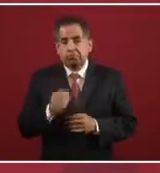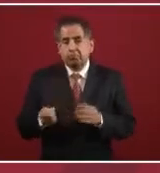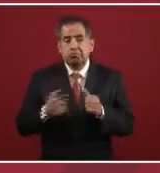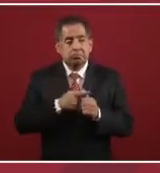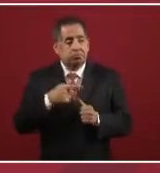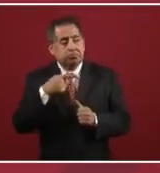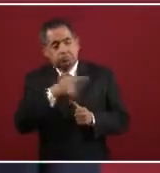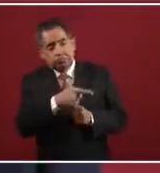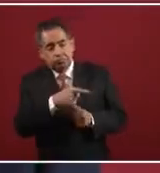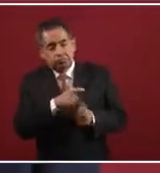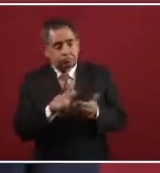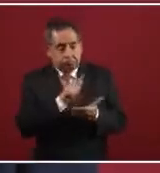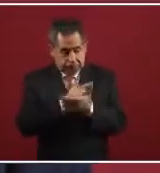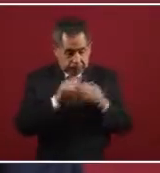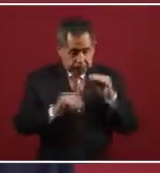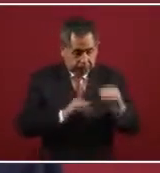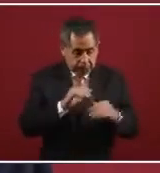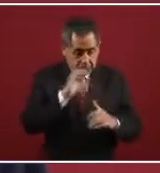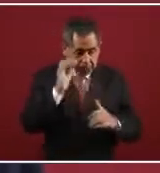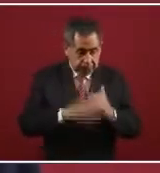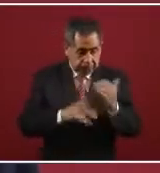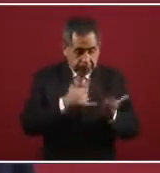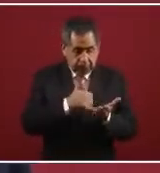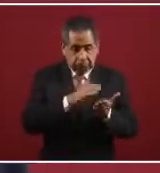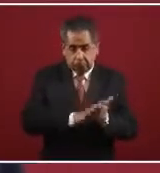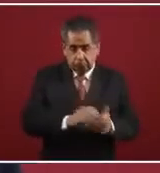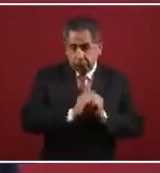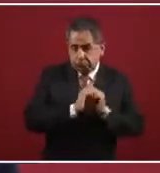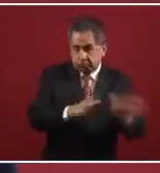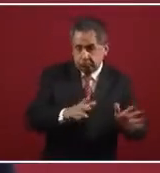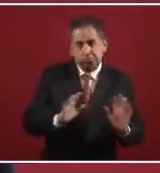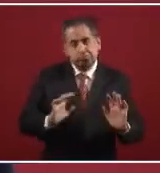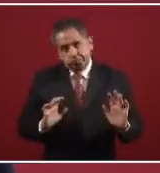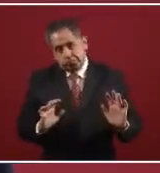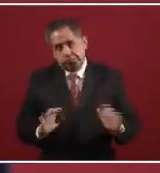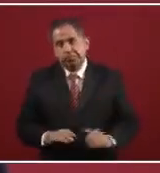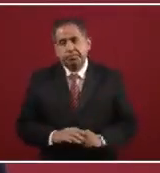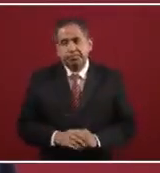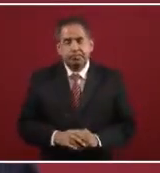se termine con este proceso. Muy bien.